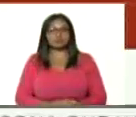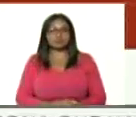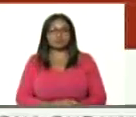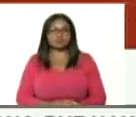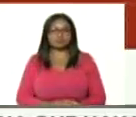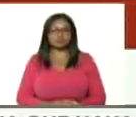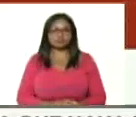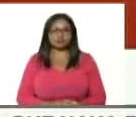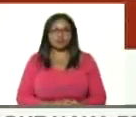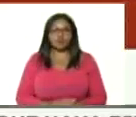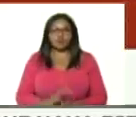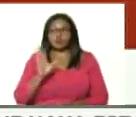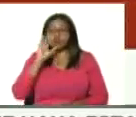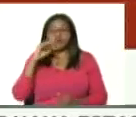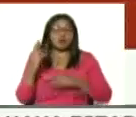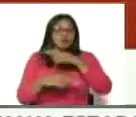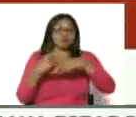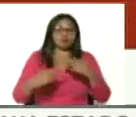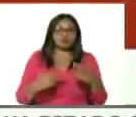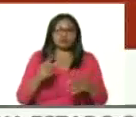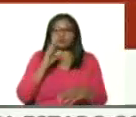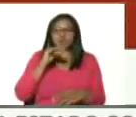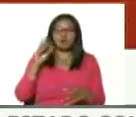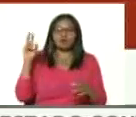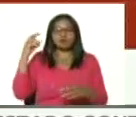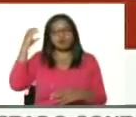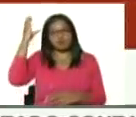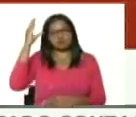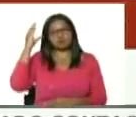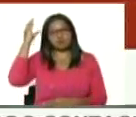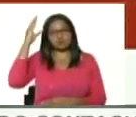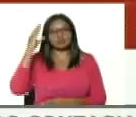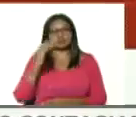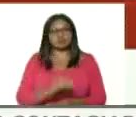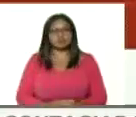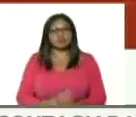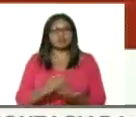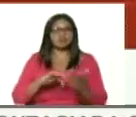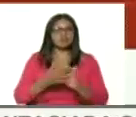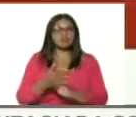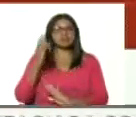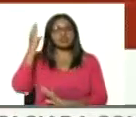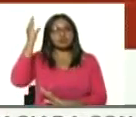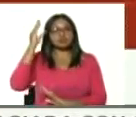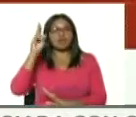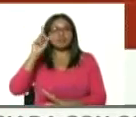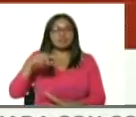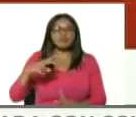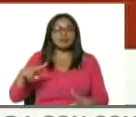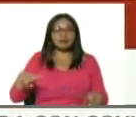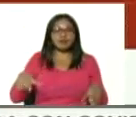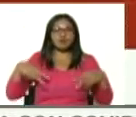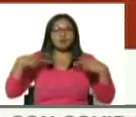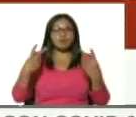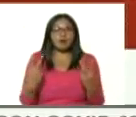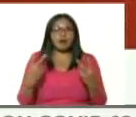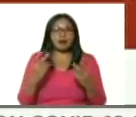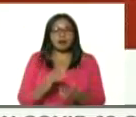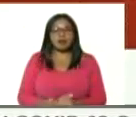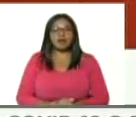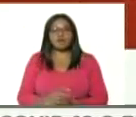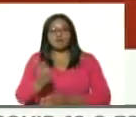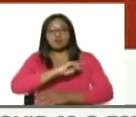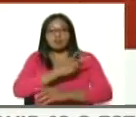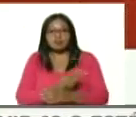No hay revolución sin conciencia. Y esa conciencia hay que renovarla, refrescarla,